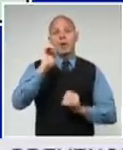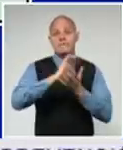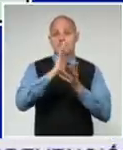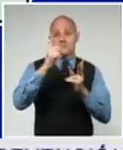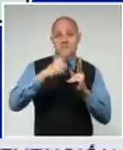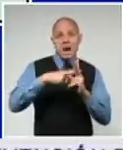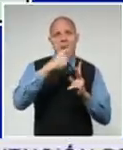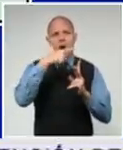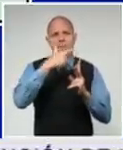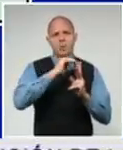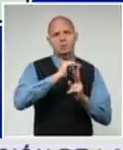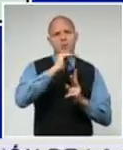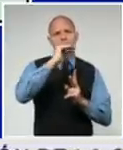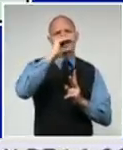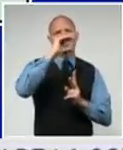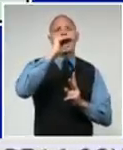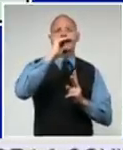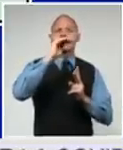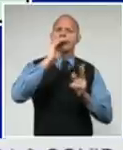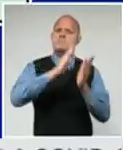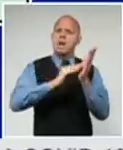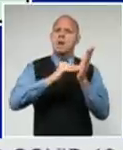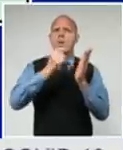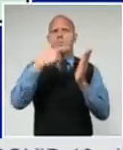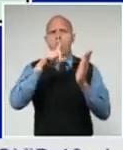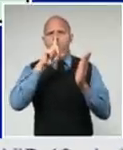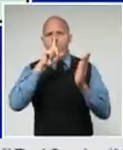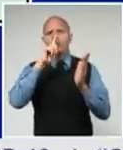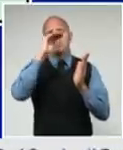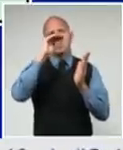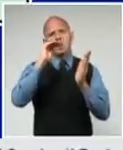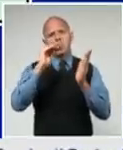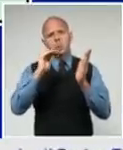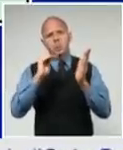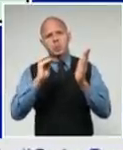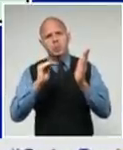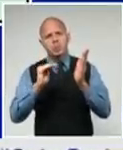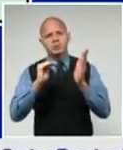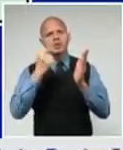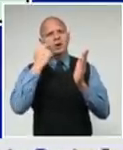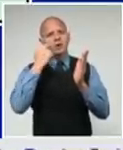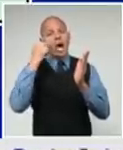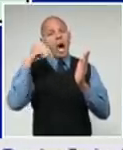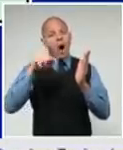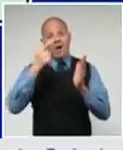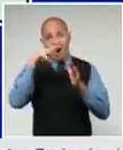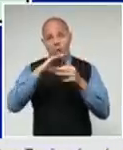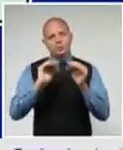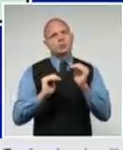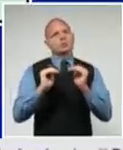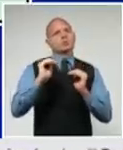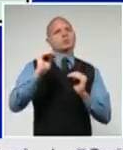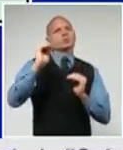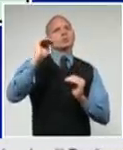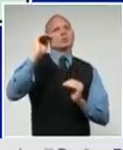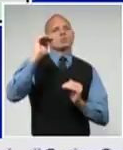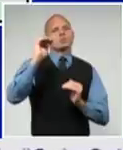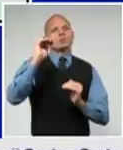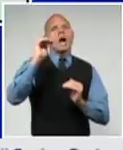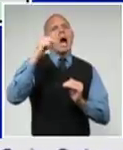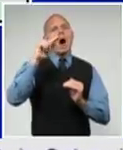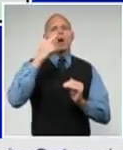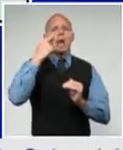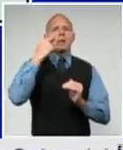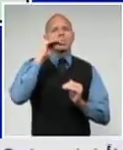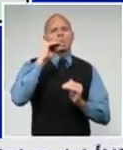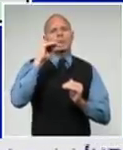fue bajando, y cómo hemos tenido un incremento que ahí se ve que ha hecho como una especie de meseta en